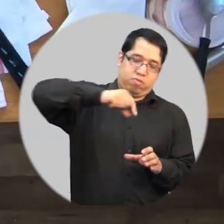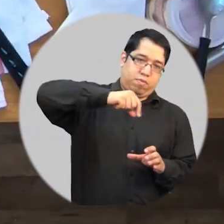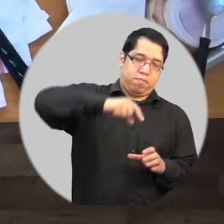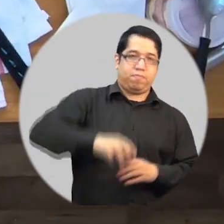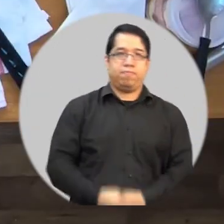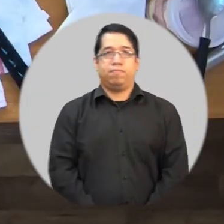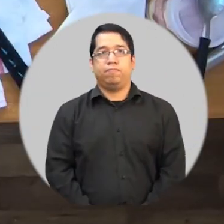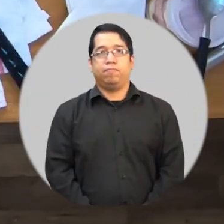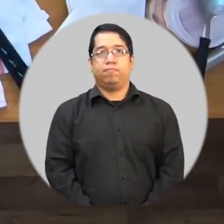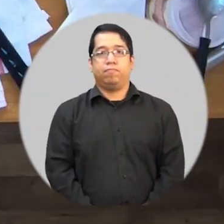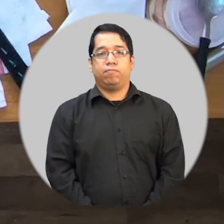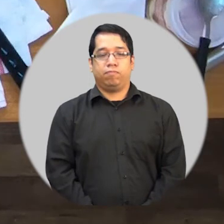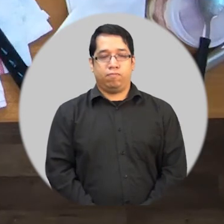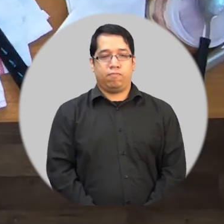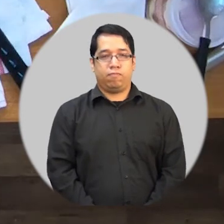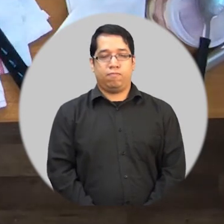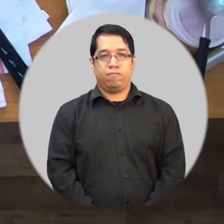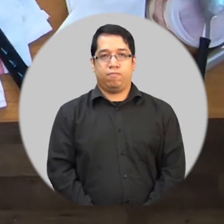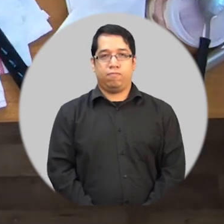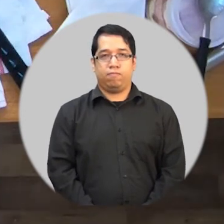del azúcar.